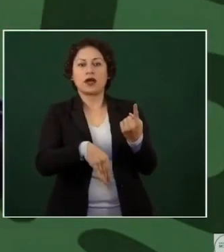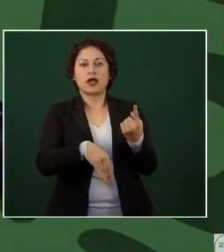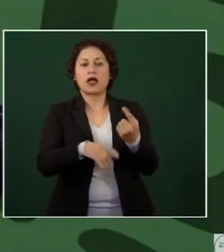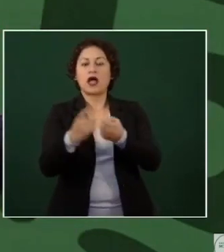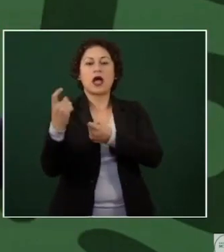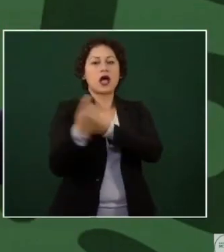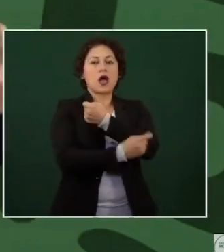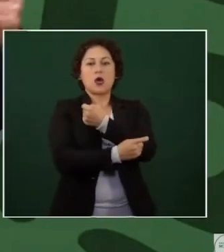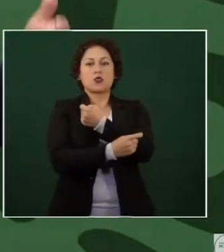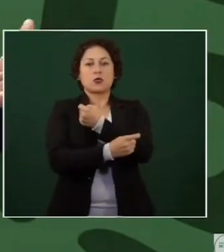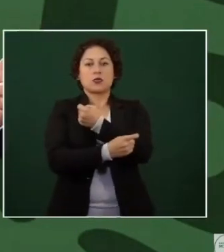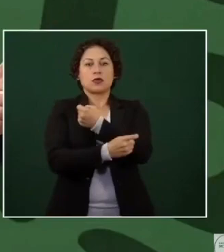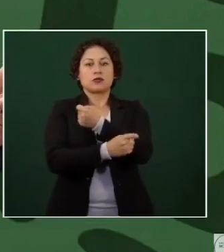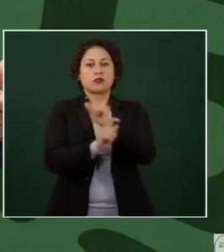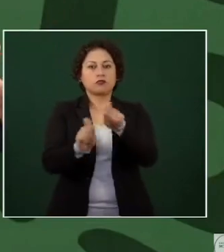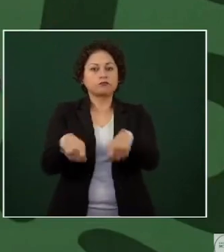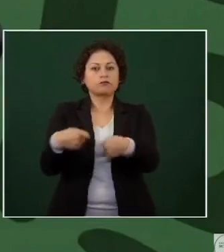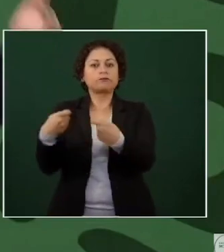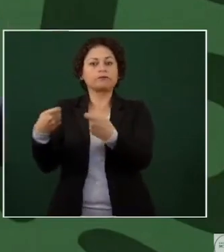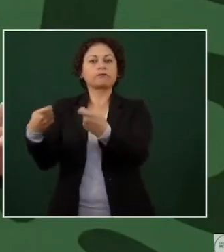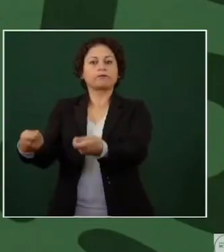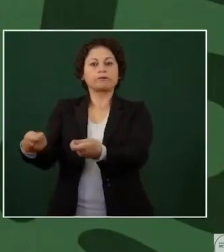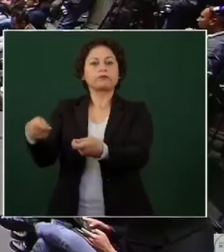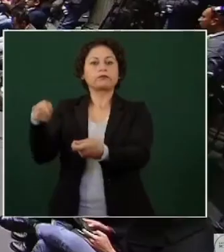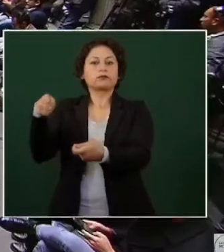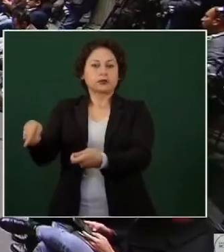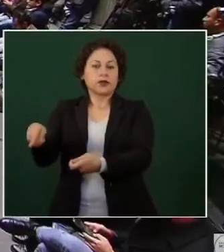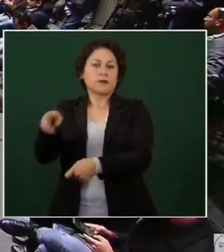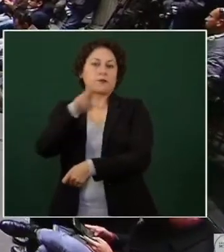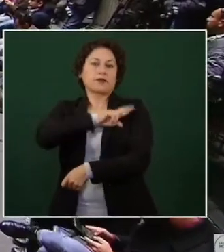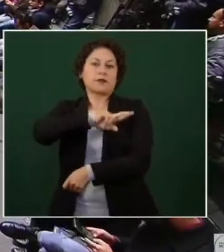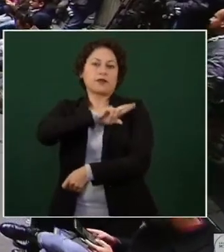parte de la propiedad privada,